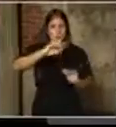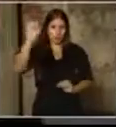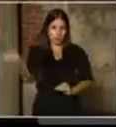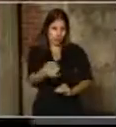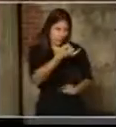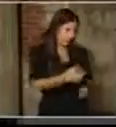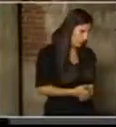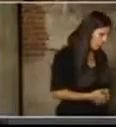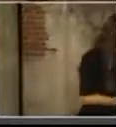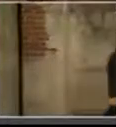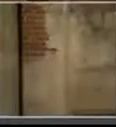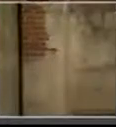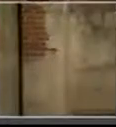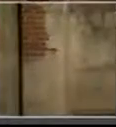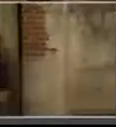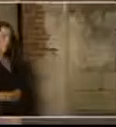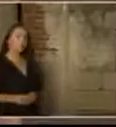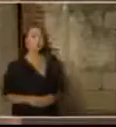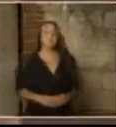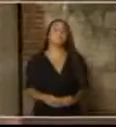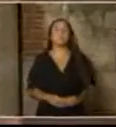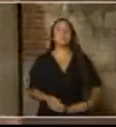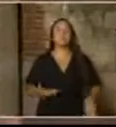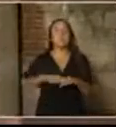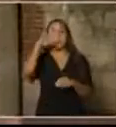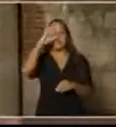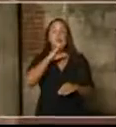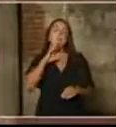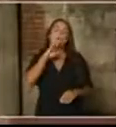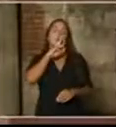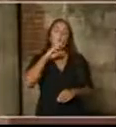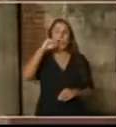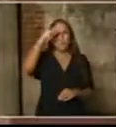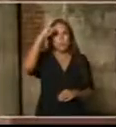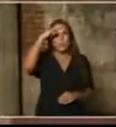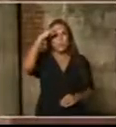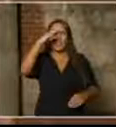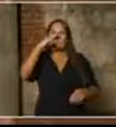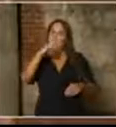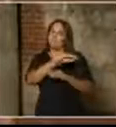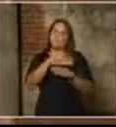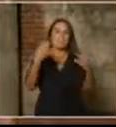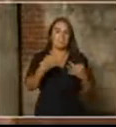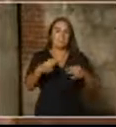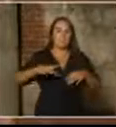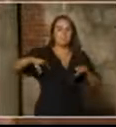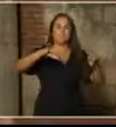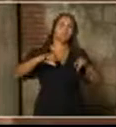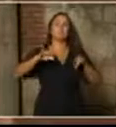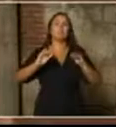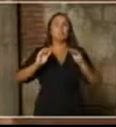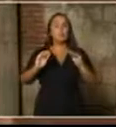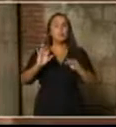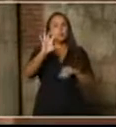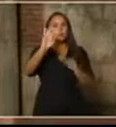Para mis padres siempre fue muy importante el hecho de conservar los valores culturales de su comarca, de su región,